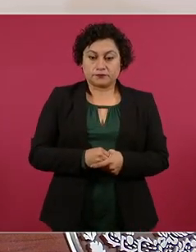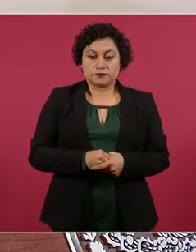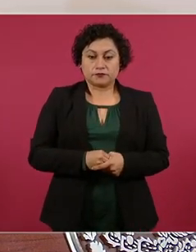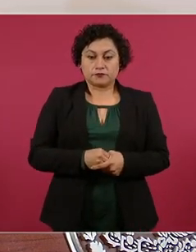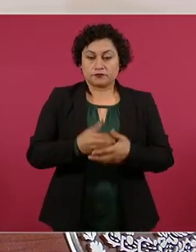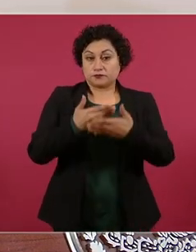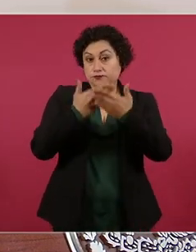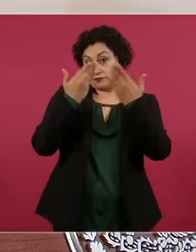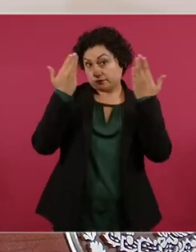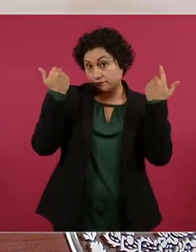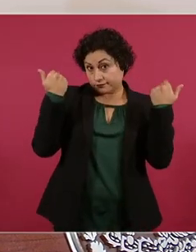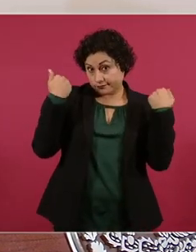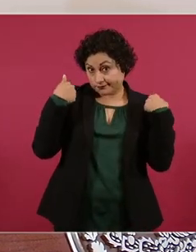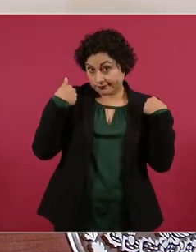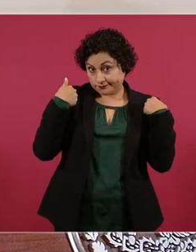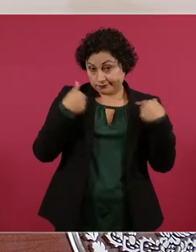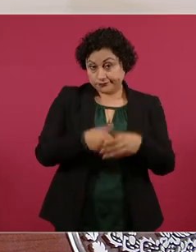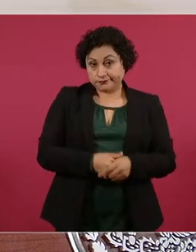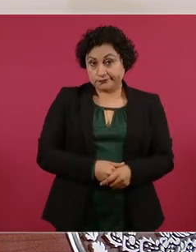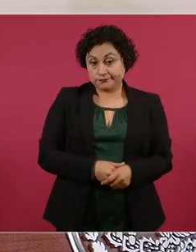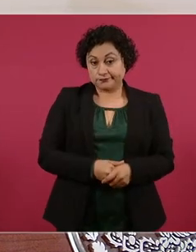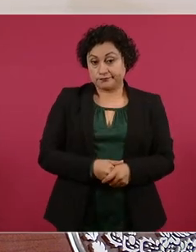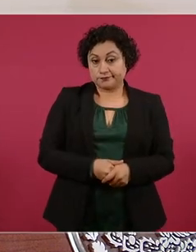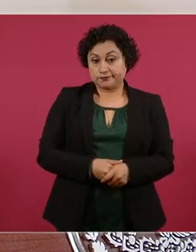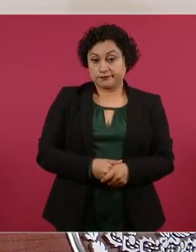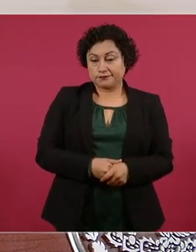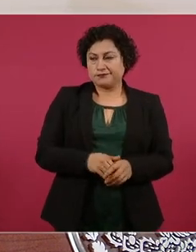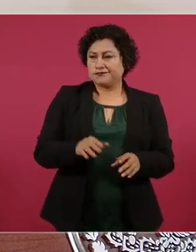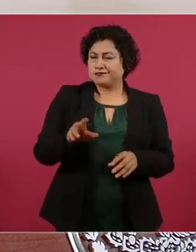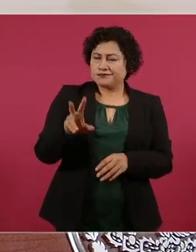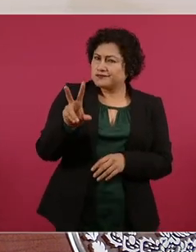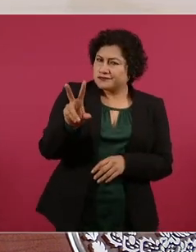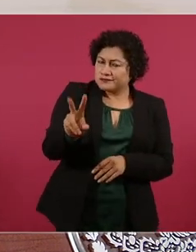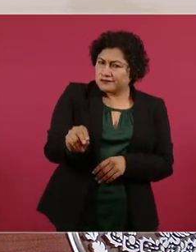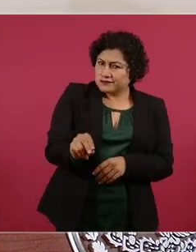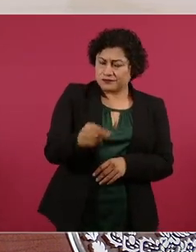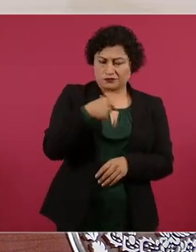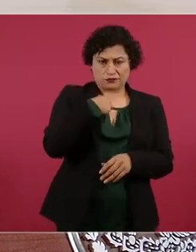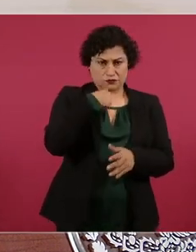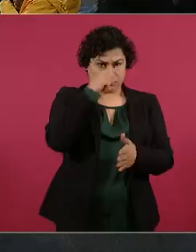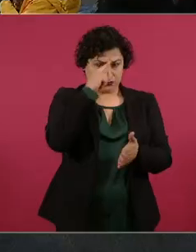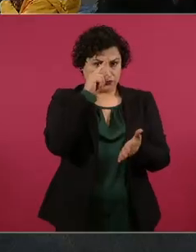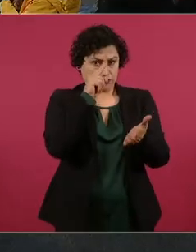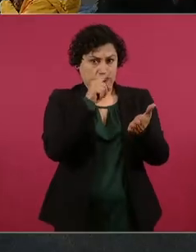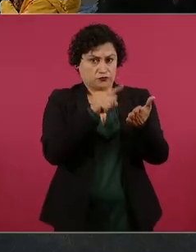No sé cómo. No, creo que ellos están planteando